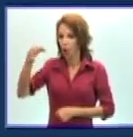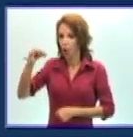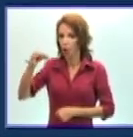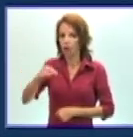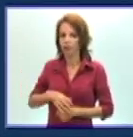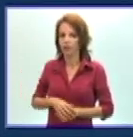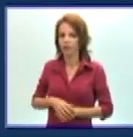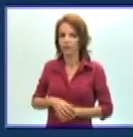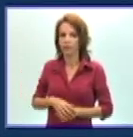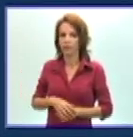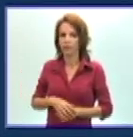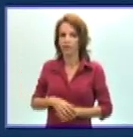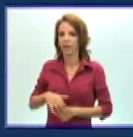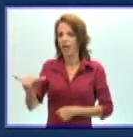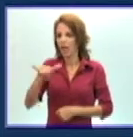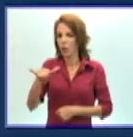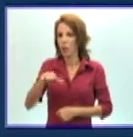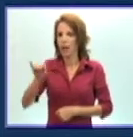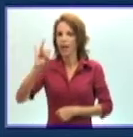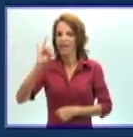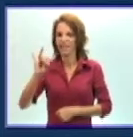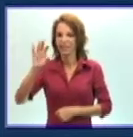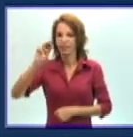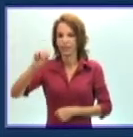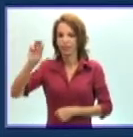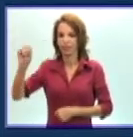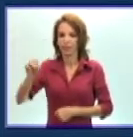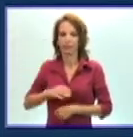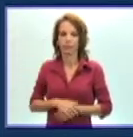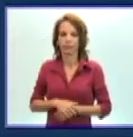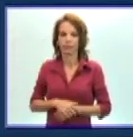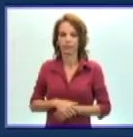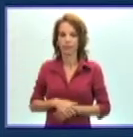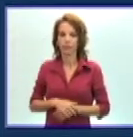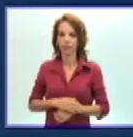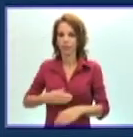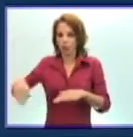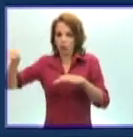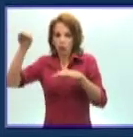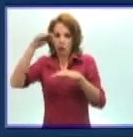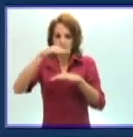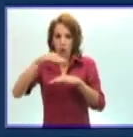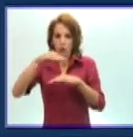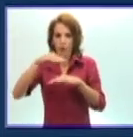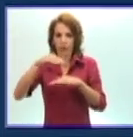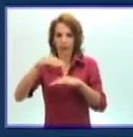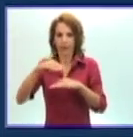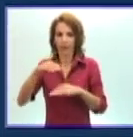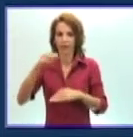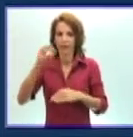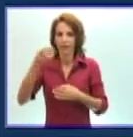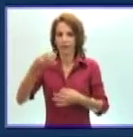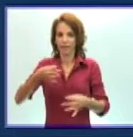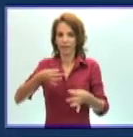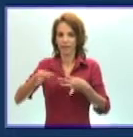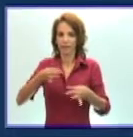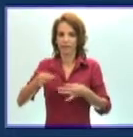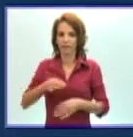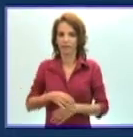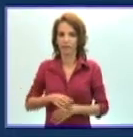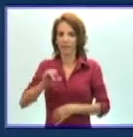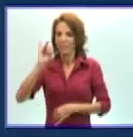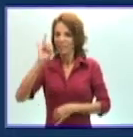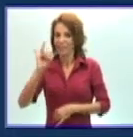y sobre la cantidad de hojas. Quedaría en la sustitución así, 7 milímetros